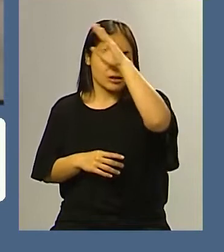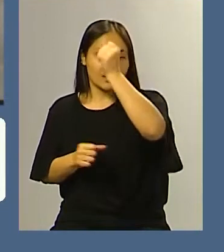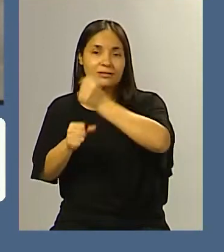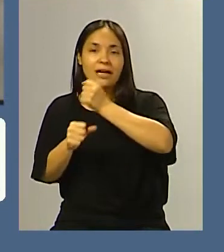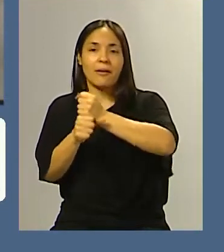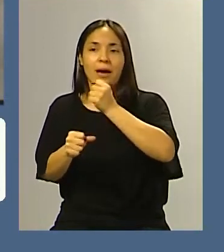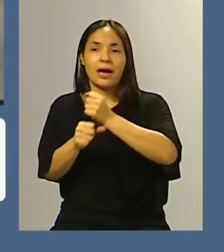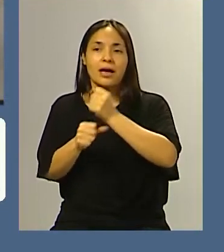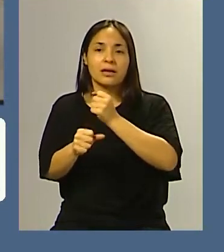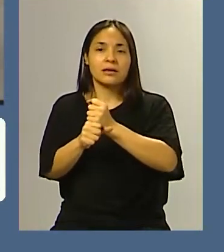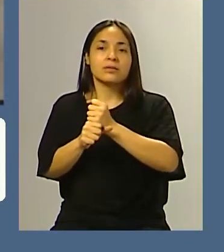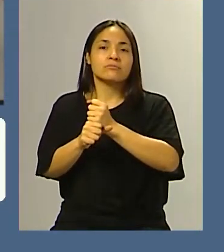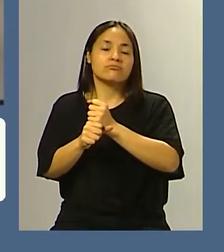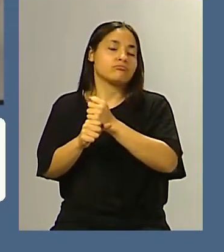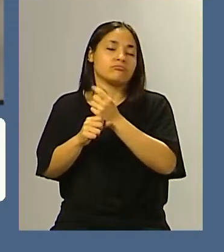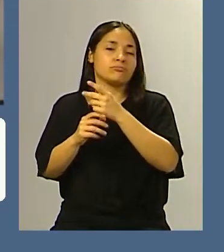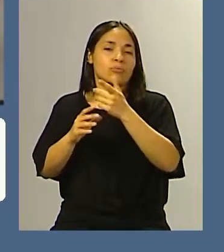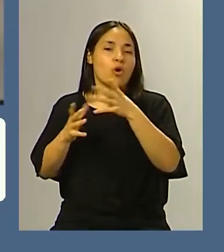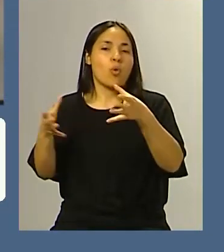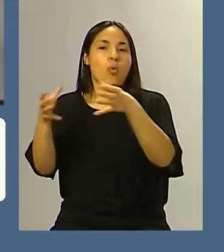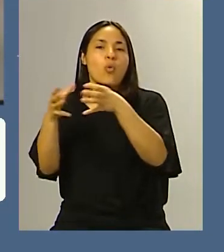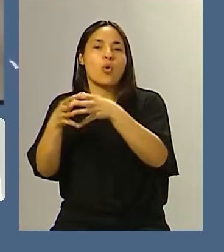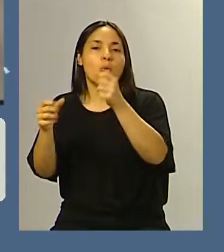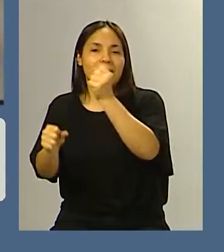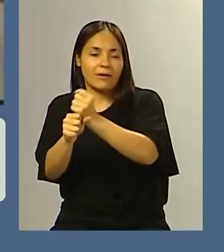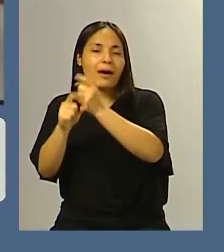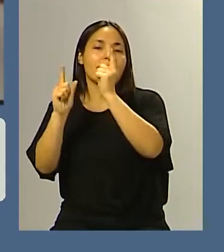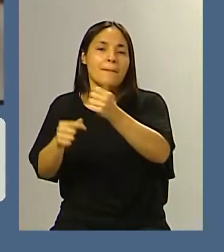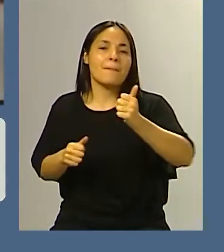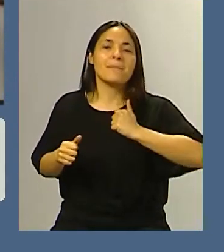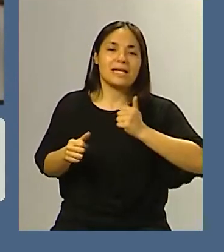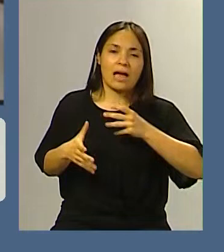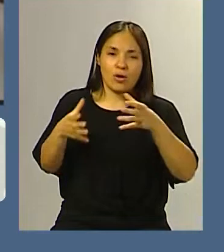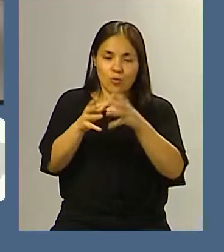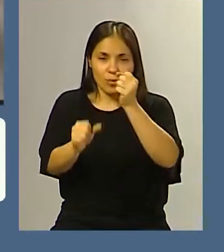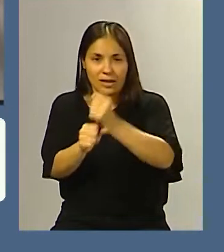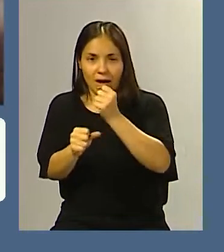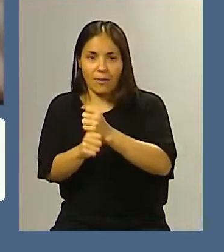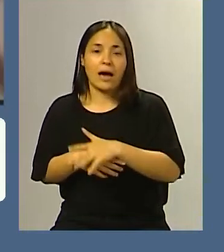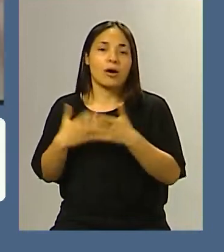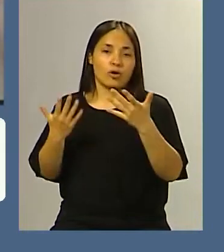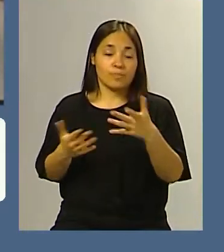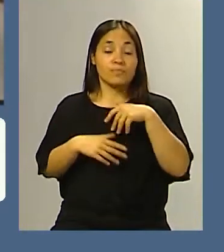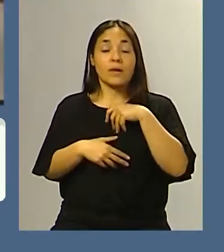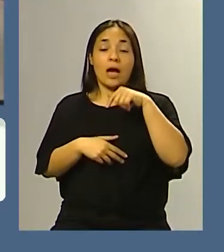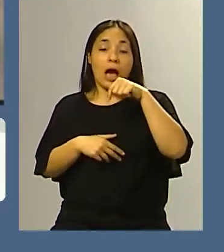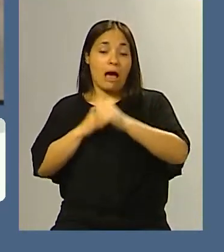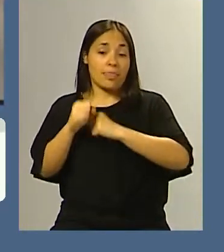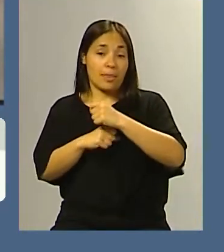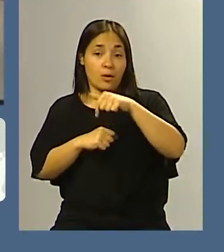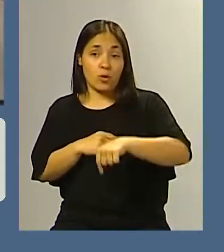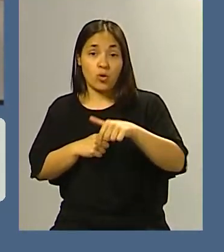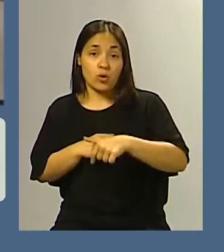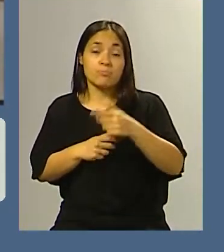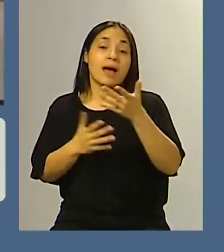mucho con los latifundistas y otro era con los militares. Hoy día no tendríamos que